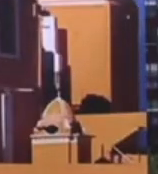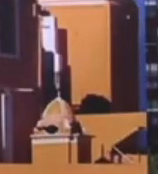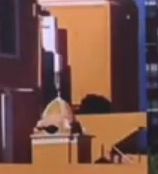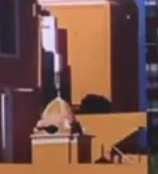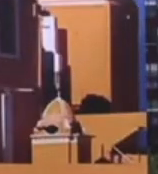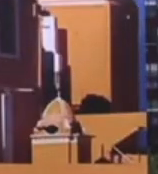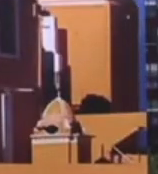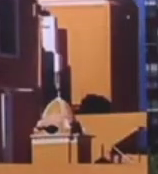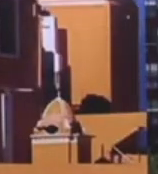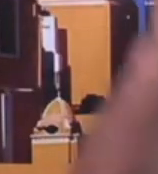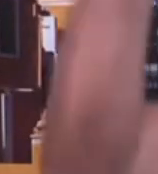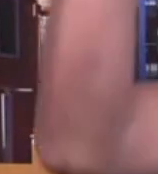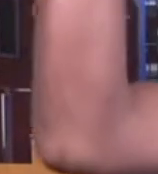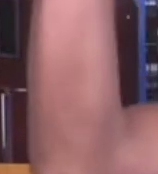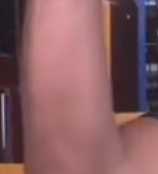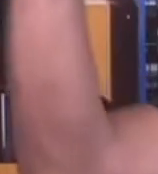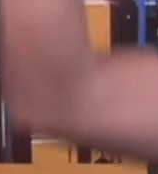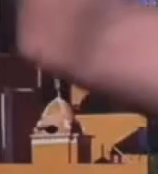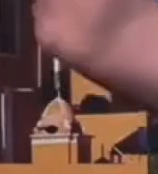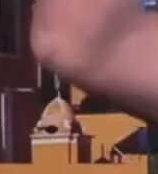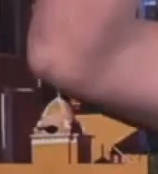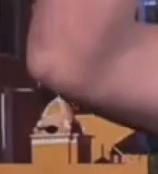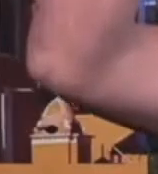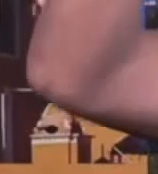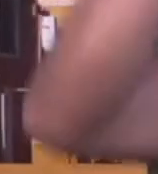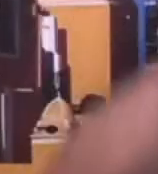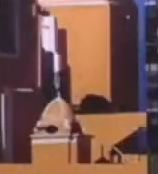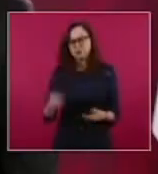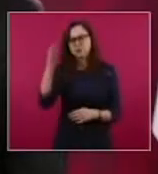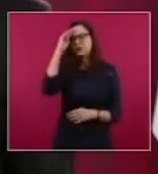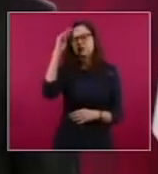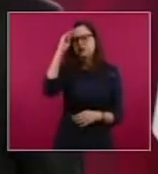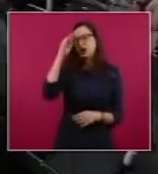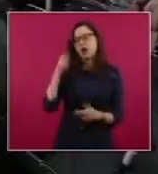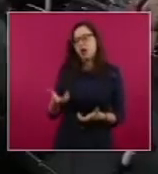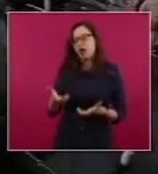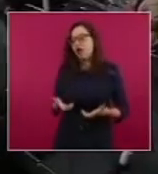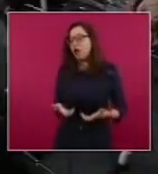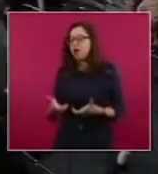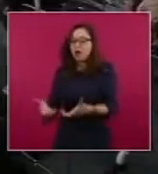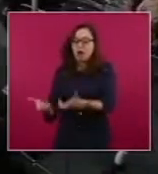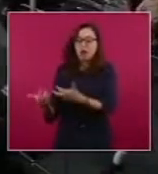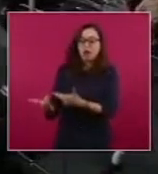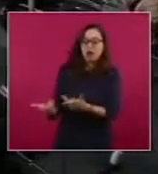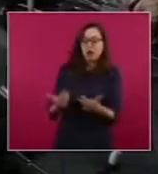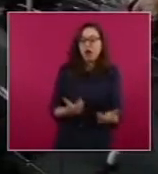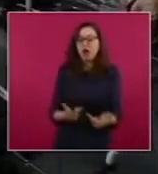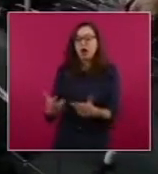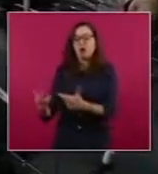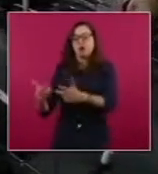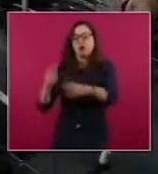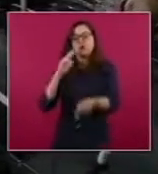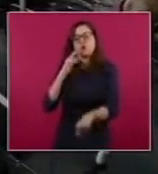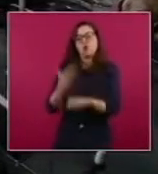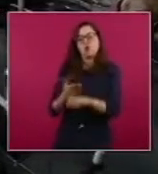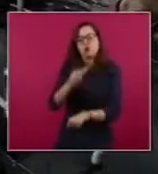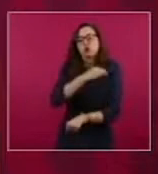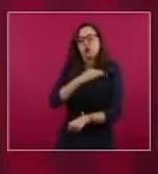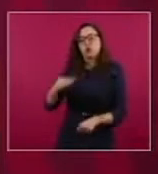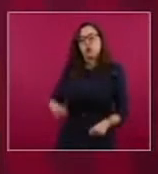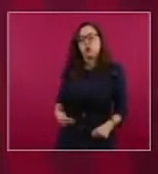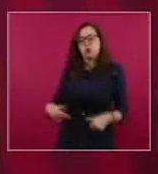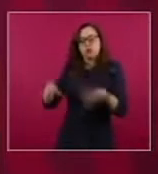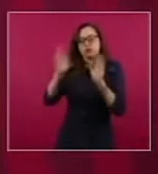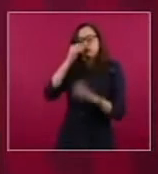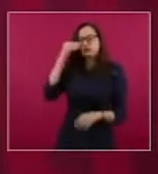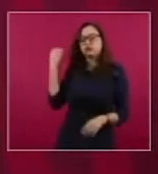INE andan en las alturas, sí, muy alto, en los buenos